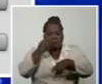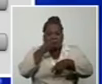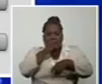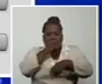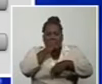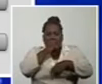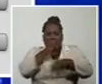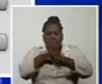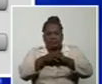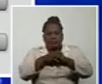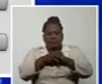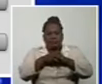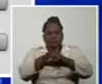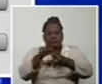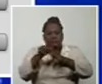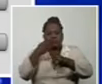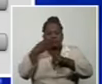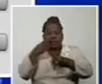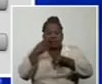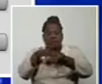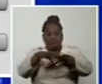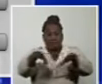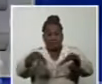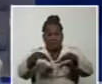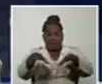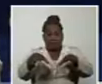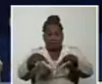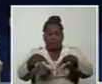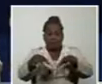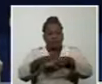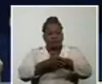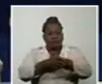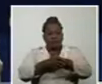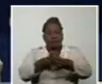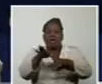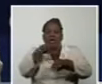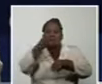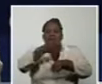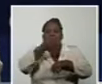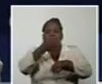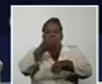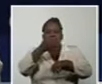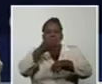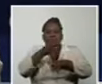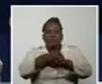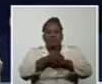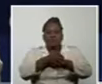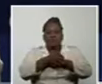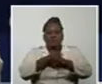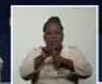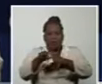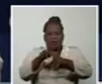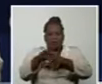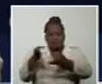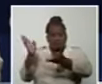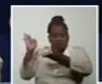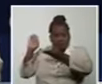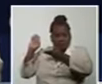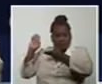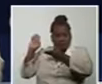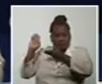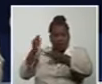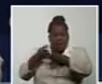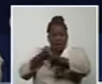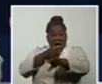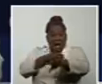estudios en el terreno que han podido explicar esto que está aquí. Y antes de ver el